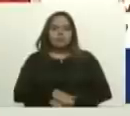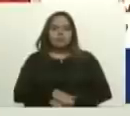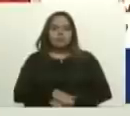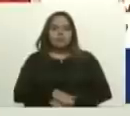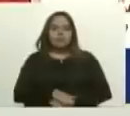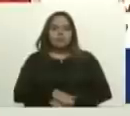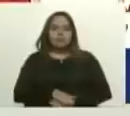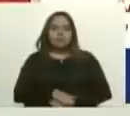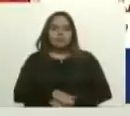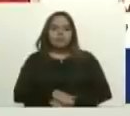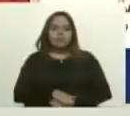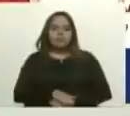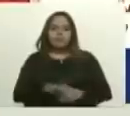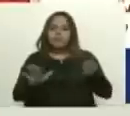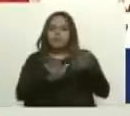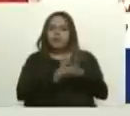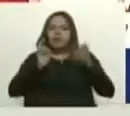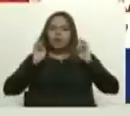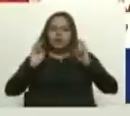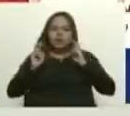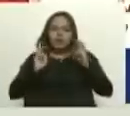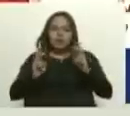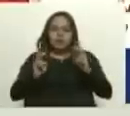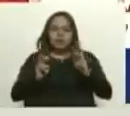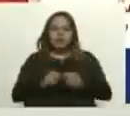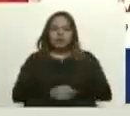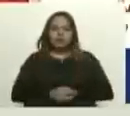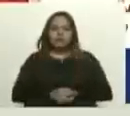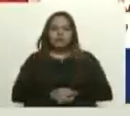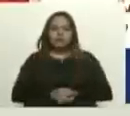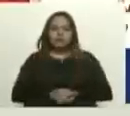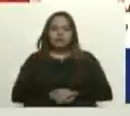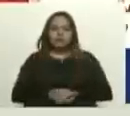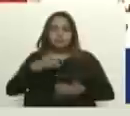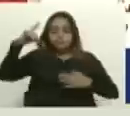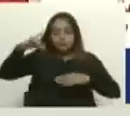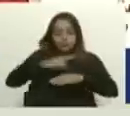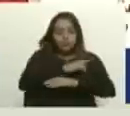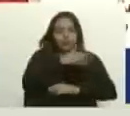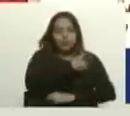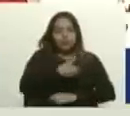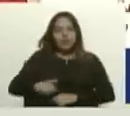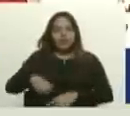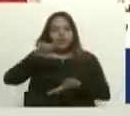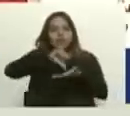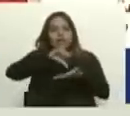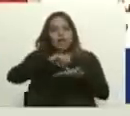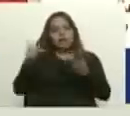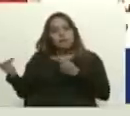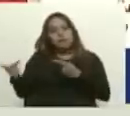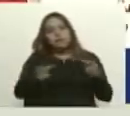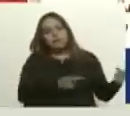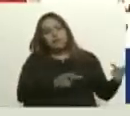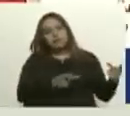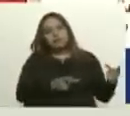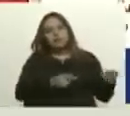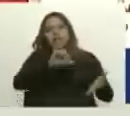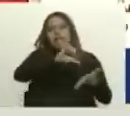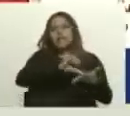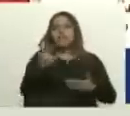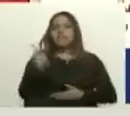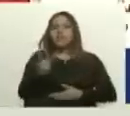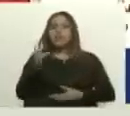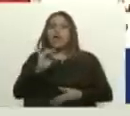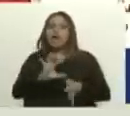Bueno, y con respecto al tema de la visita del presidente de Irán, bienvenido. Irán y Venezuela somos hermanos, somos